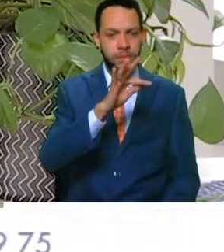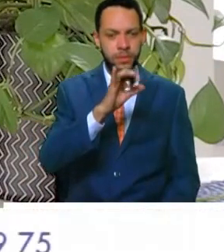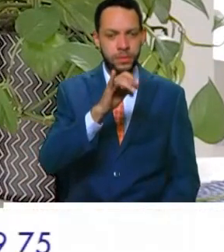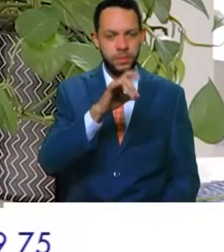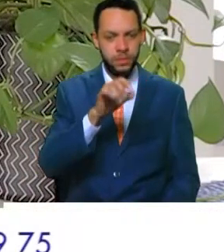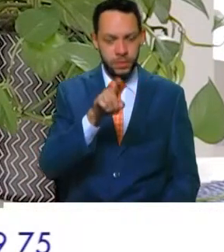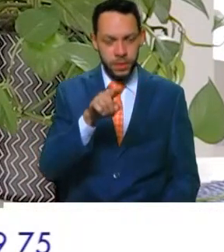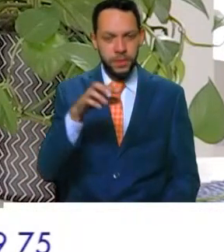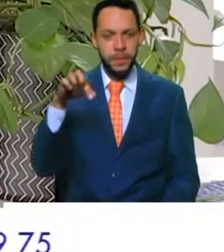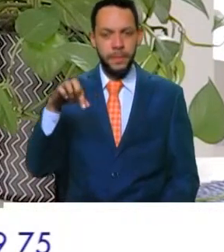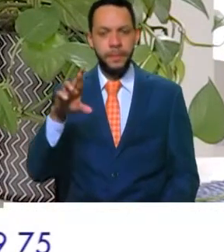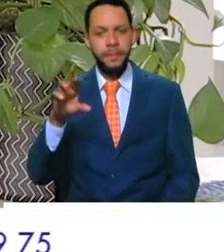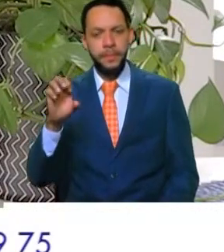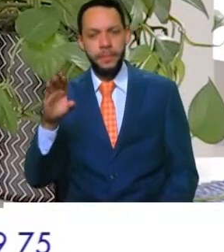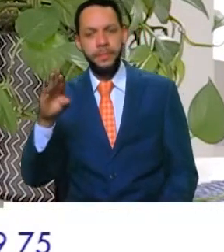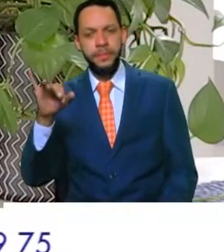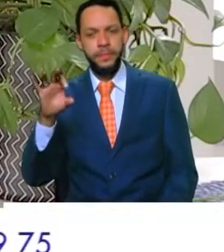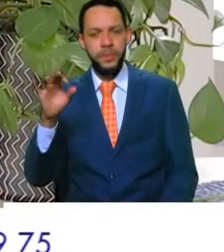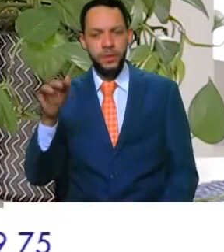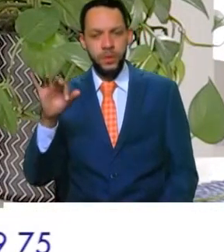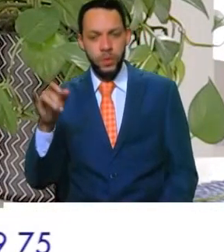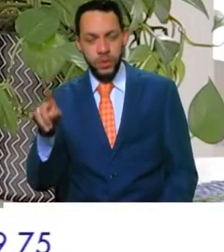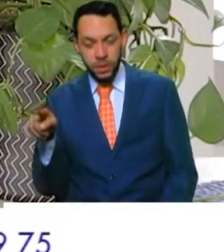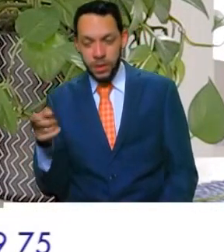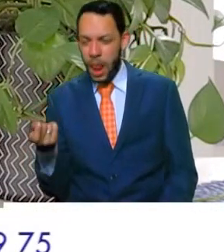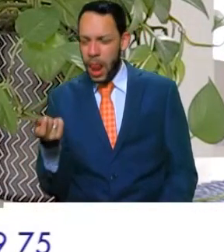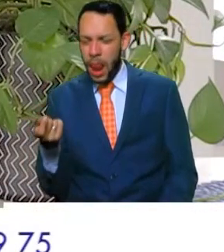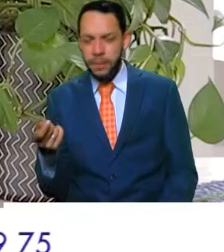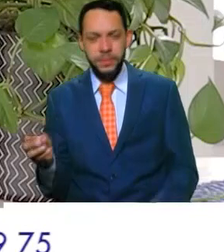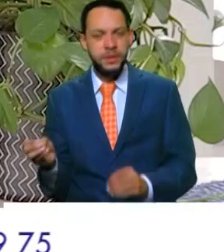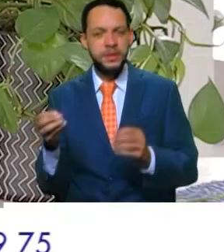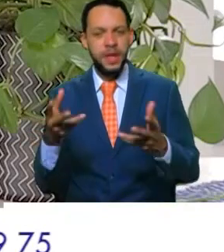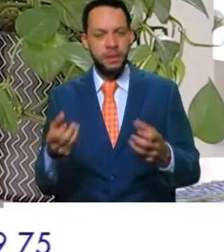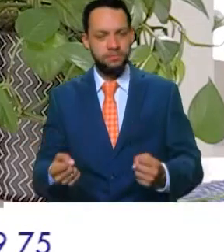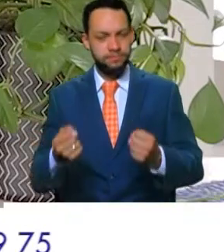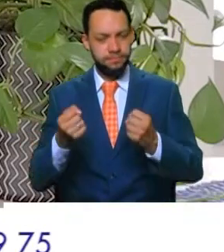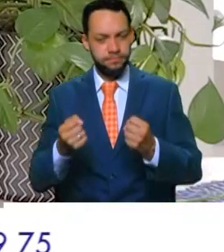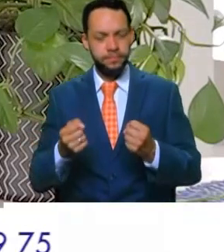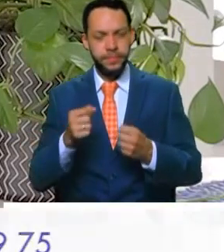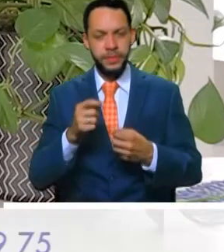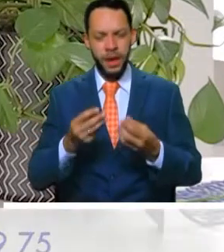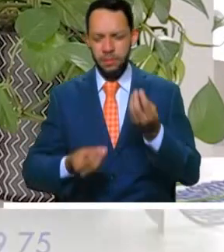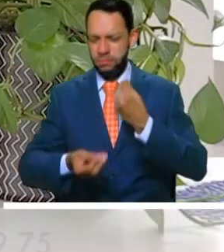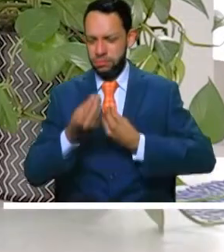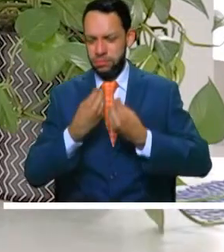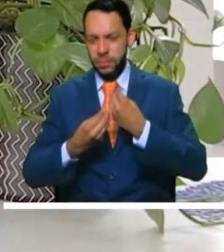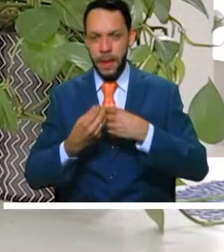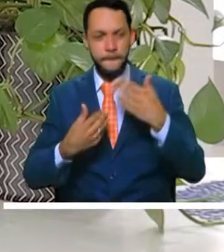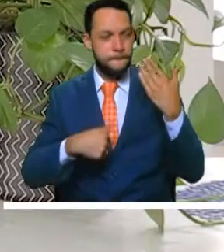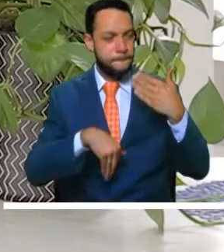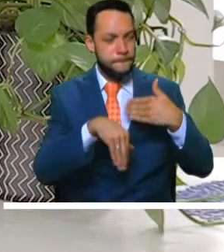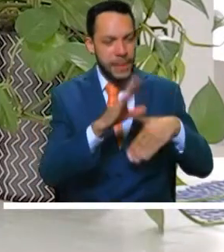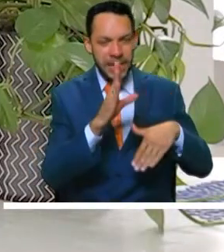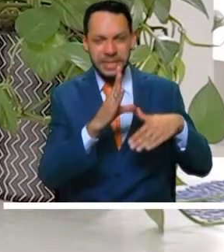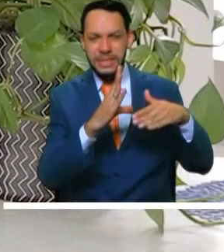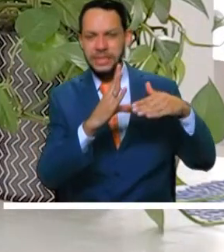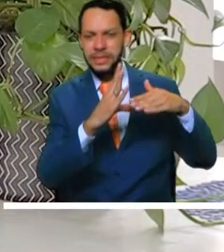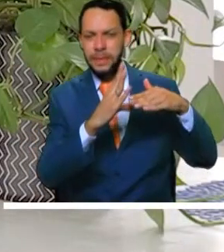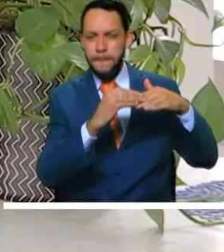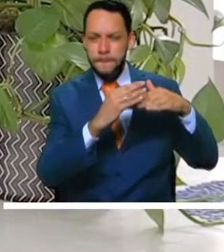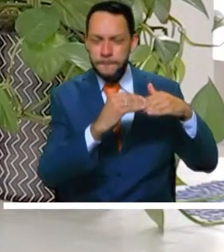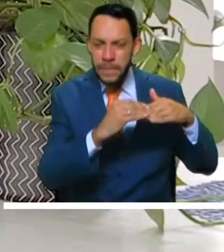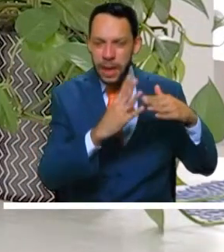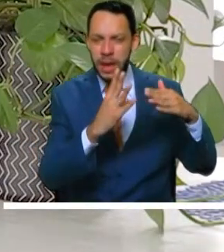la fuente de los vegetales y la fibra, ¿sí? Entre más consumo de harinas,